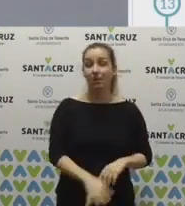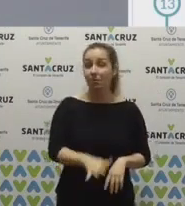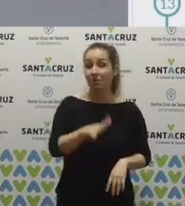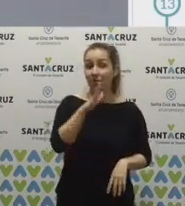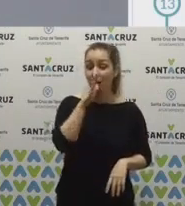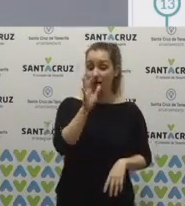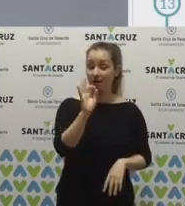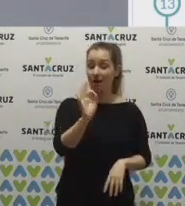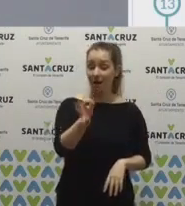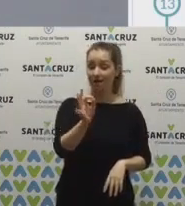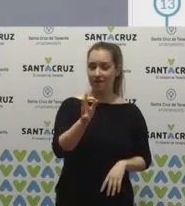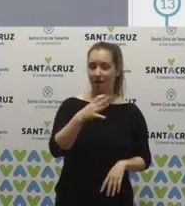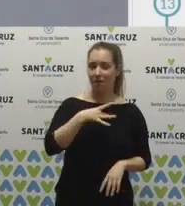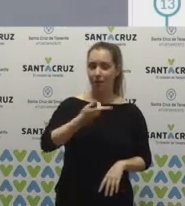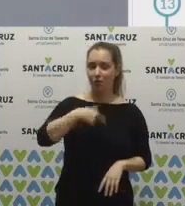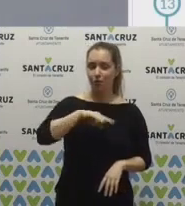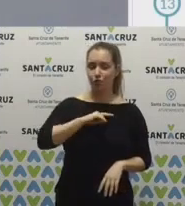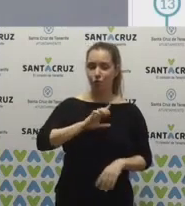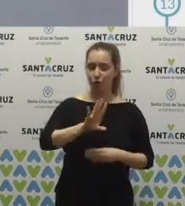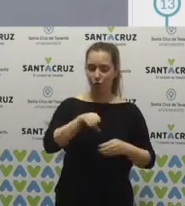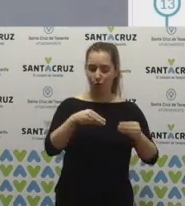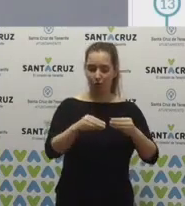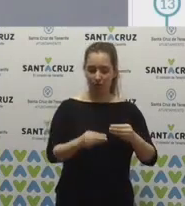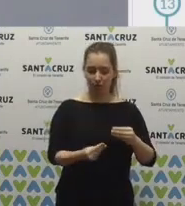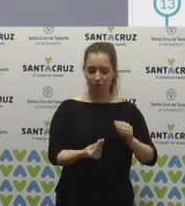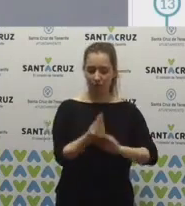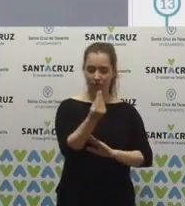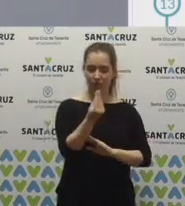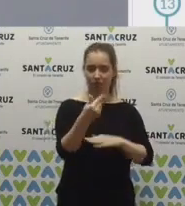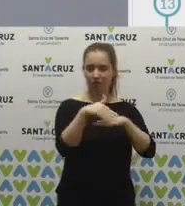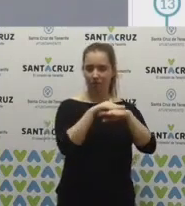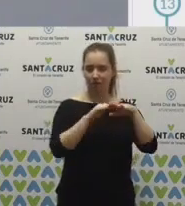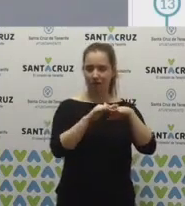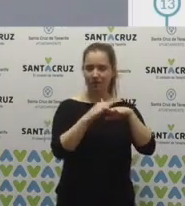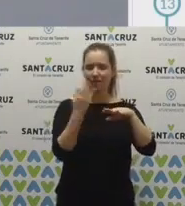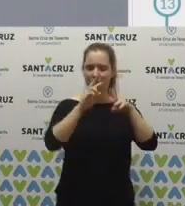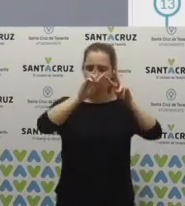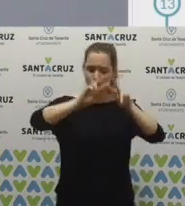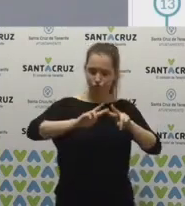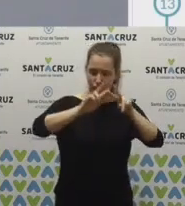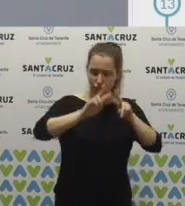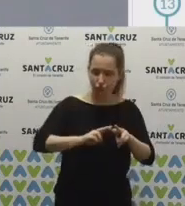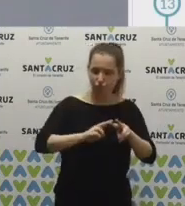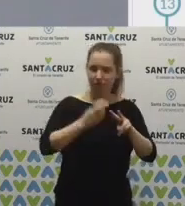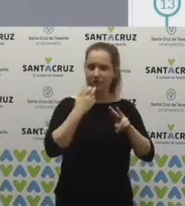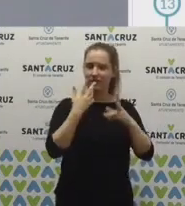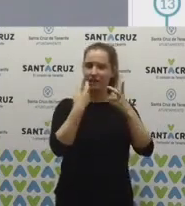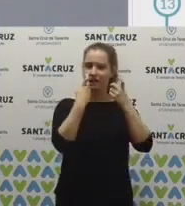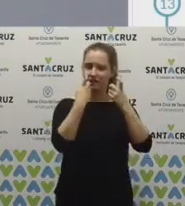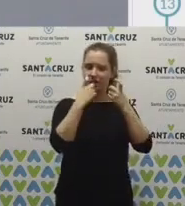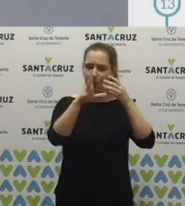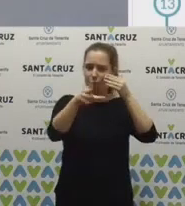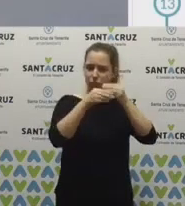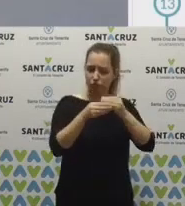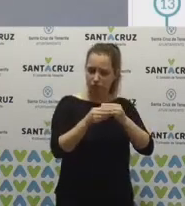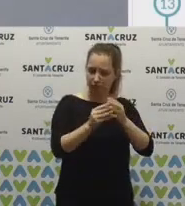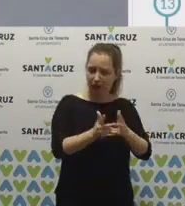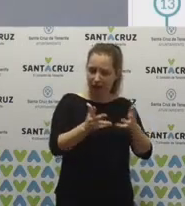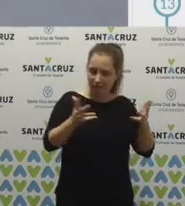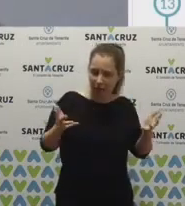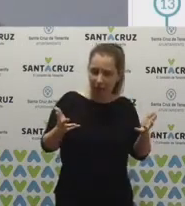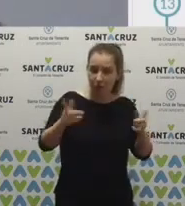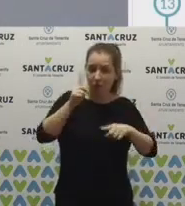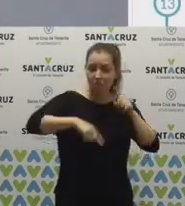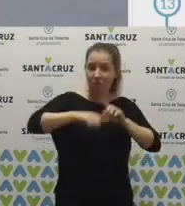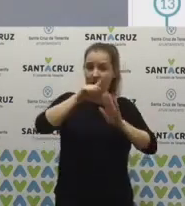que podemos tener un documento base del que habrá que ir estudiando y habrá que ir ampliando con las medidas que se tienen que llevar a cabo de